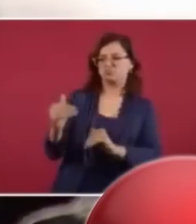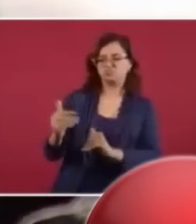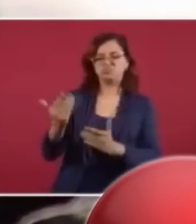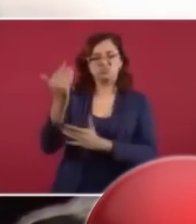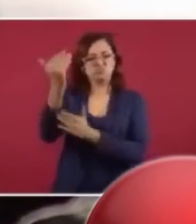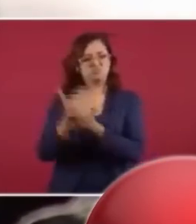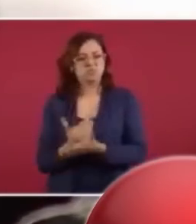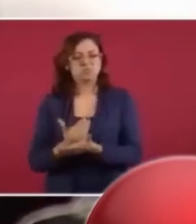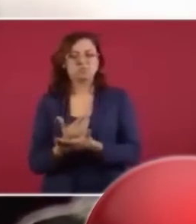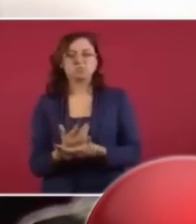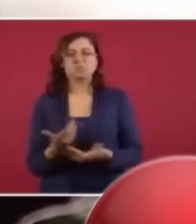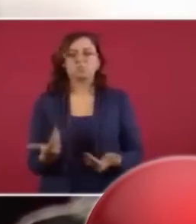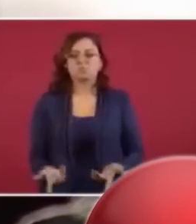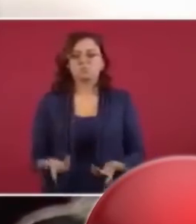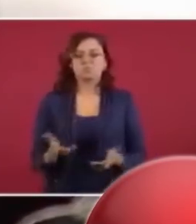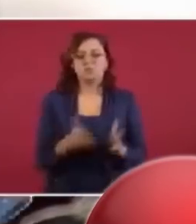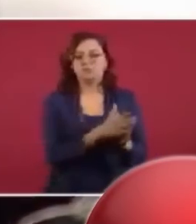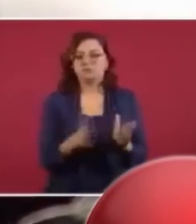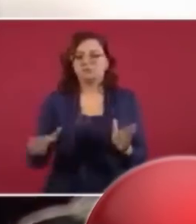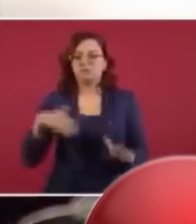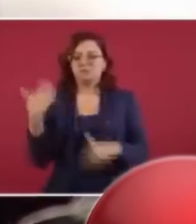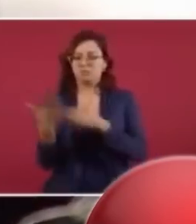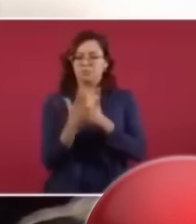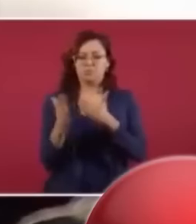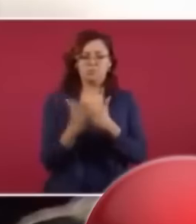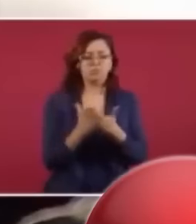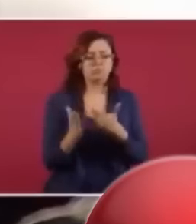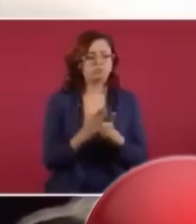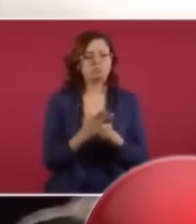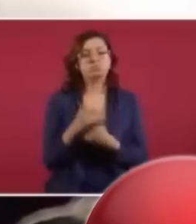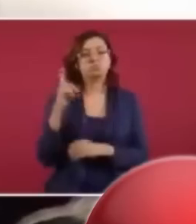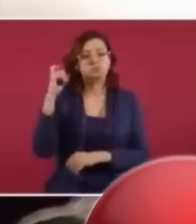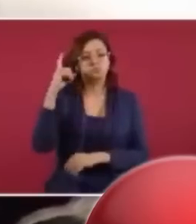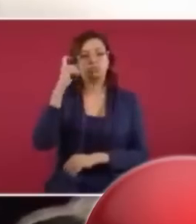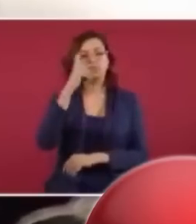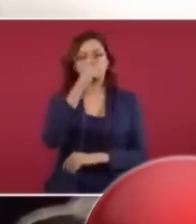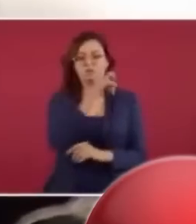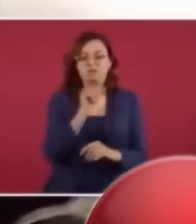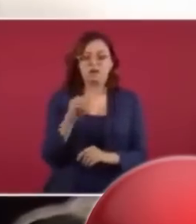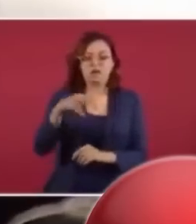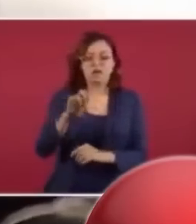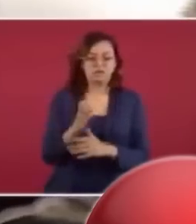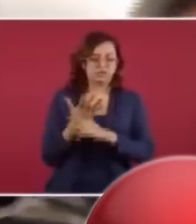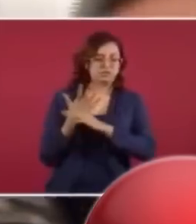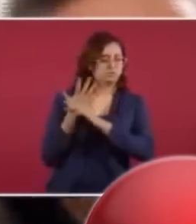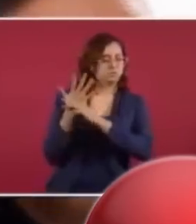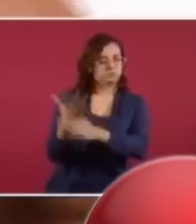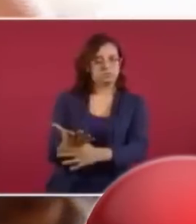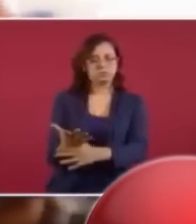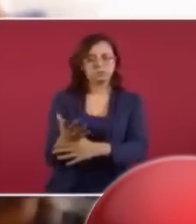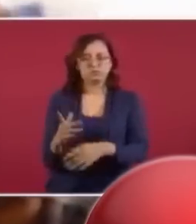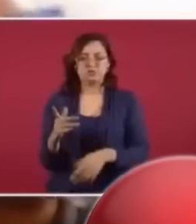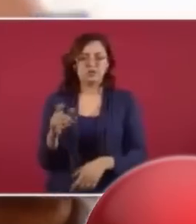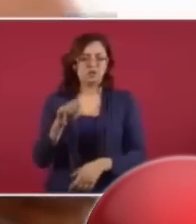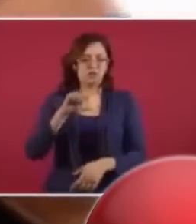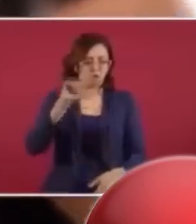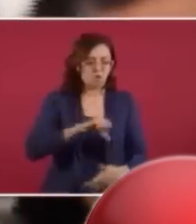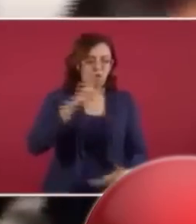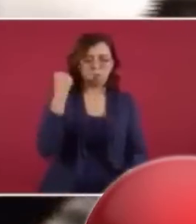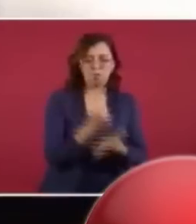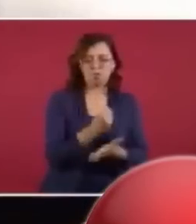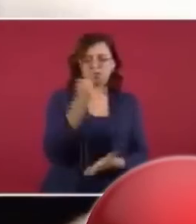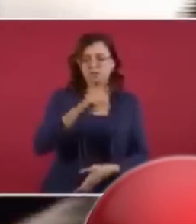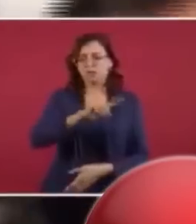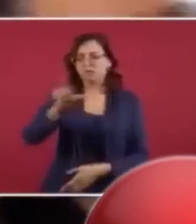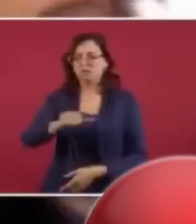electoral y hace que no se perfilen buenos tiempos. Las palabras textuales del INE en respuesta inmediata a la aprobación de su presupuesto